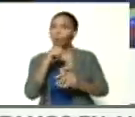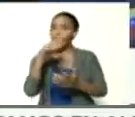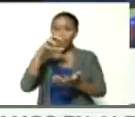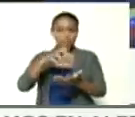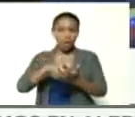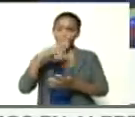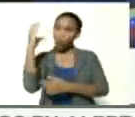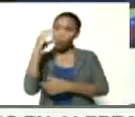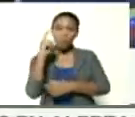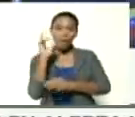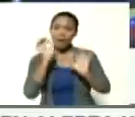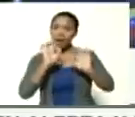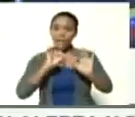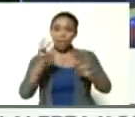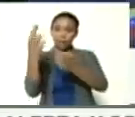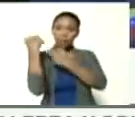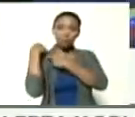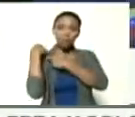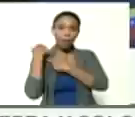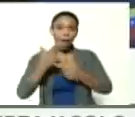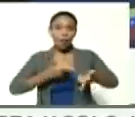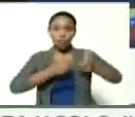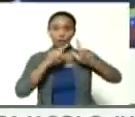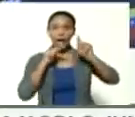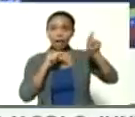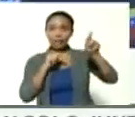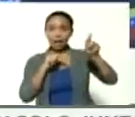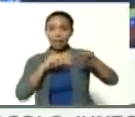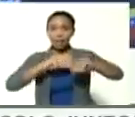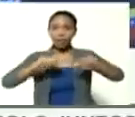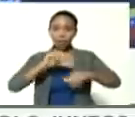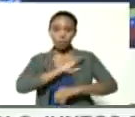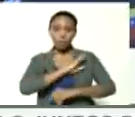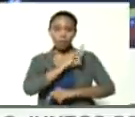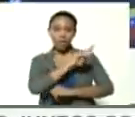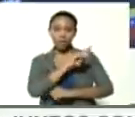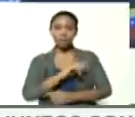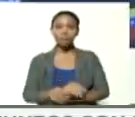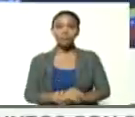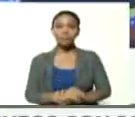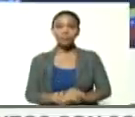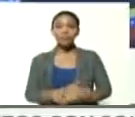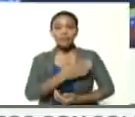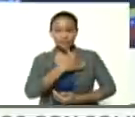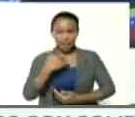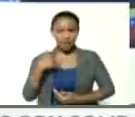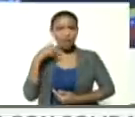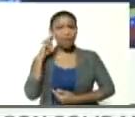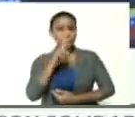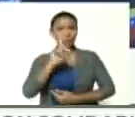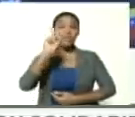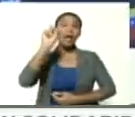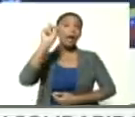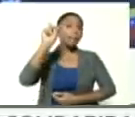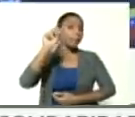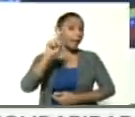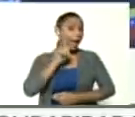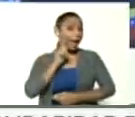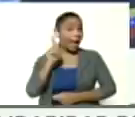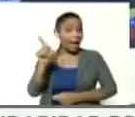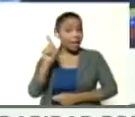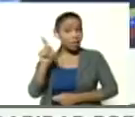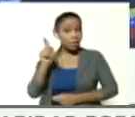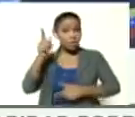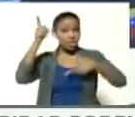colombiano en territorio de ese país. Quiero que veamos también, aquello fue el